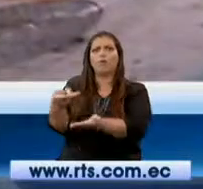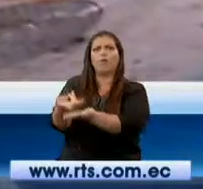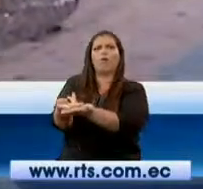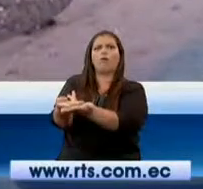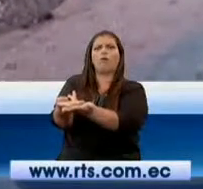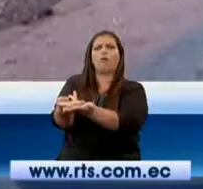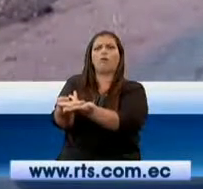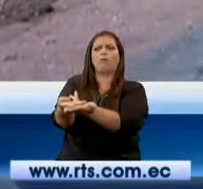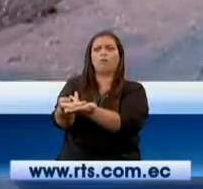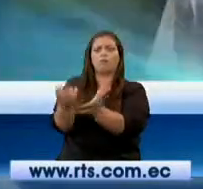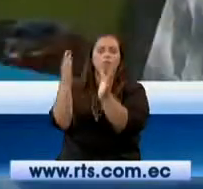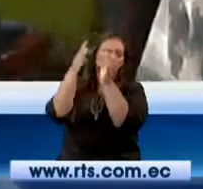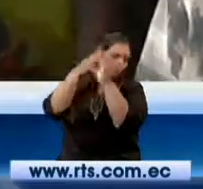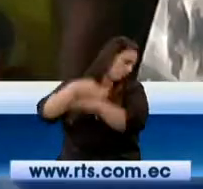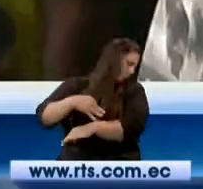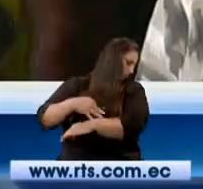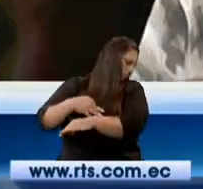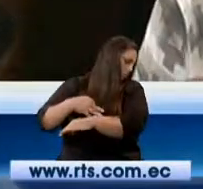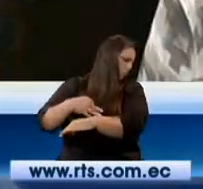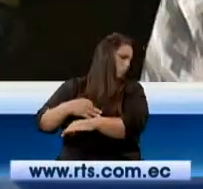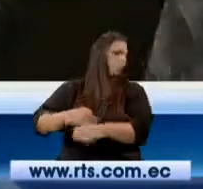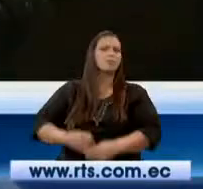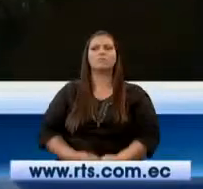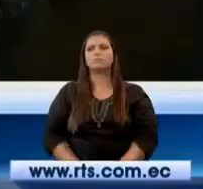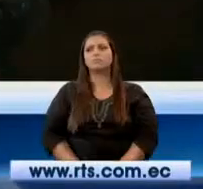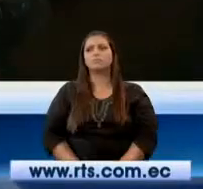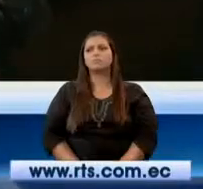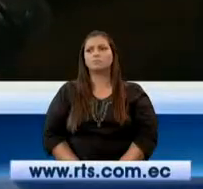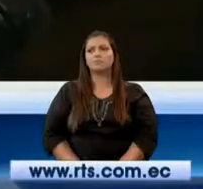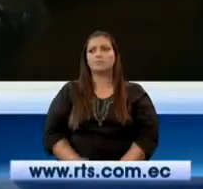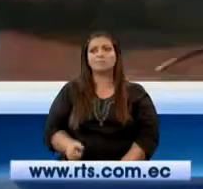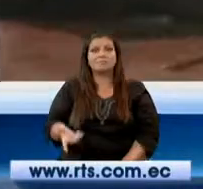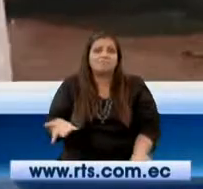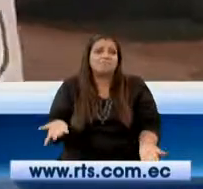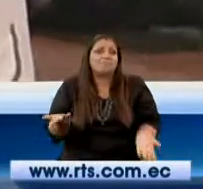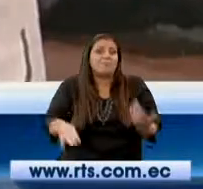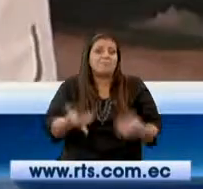hombre está inconsciente, el hombre está mal ahí. Lo que sí, el hombre ha estado contrago, contento por la selección.